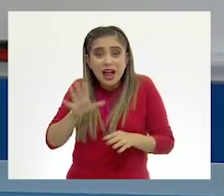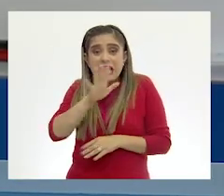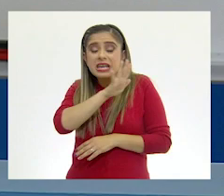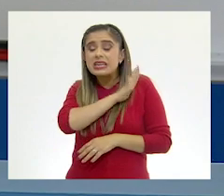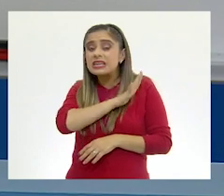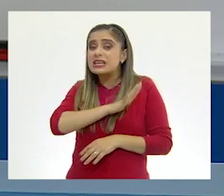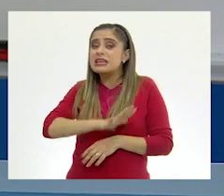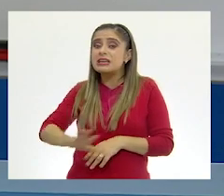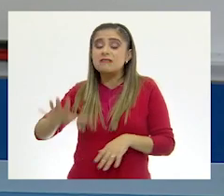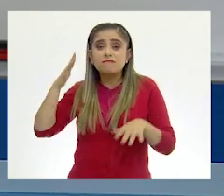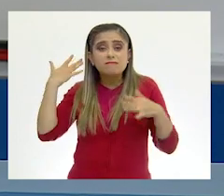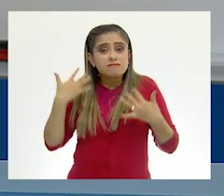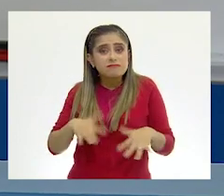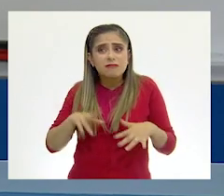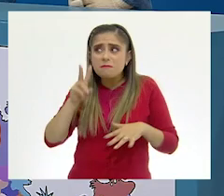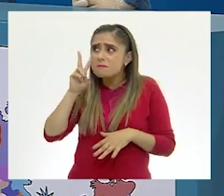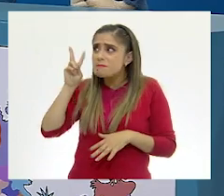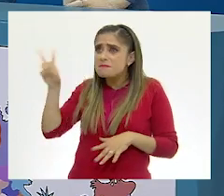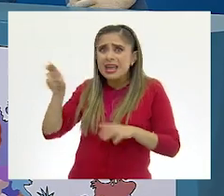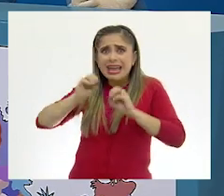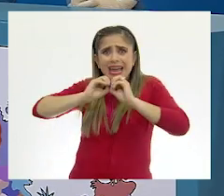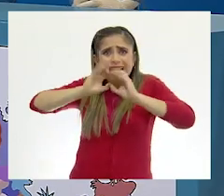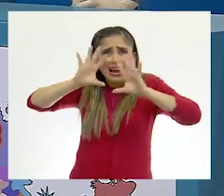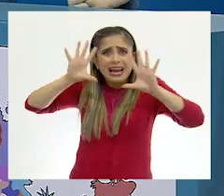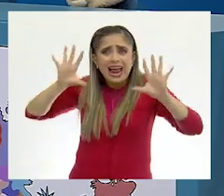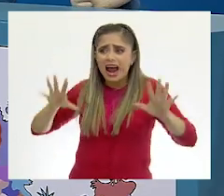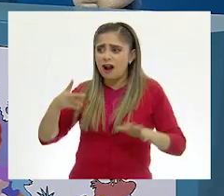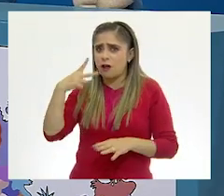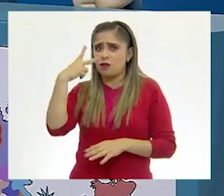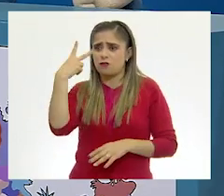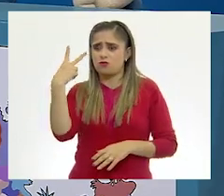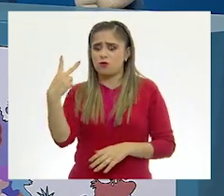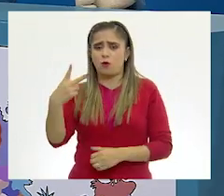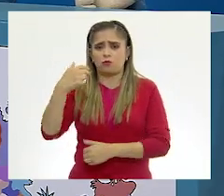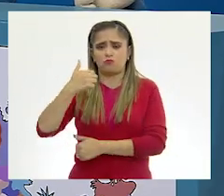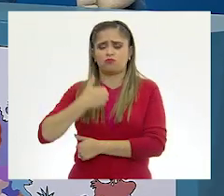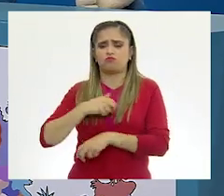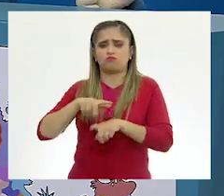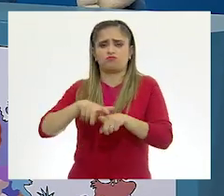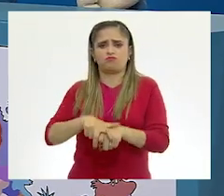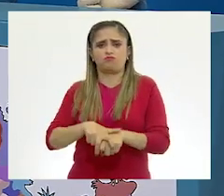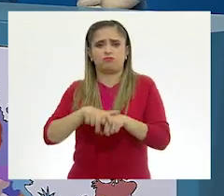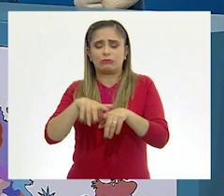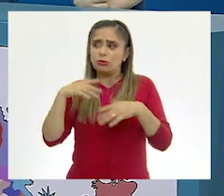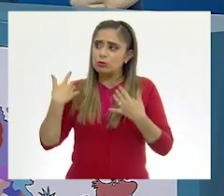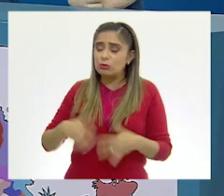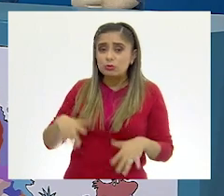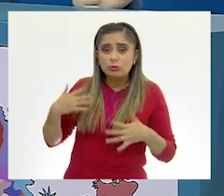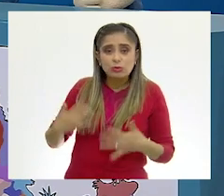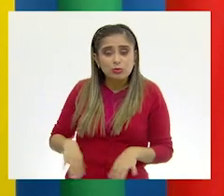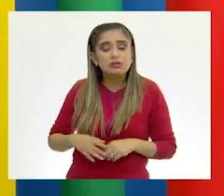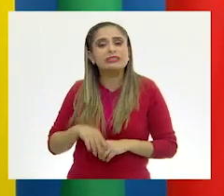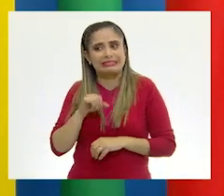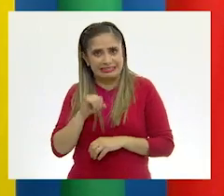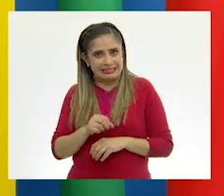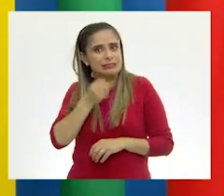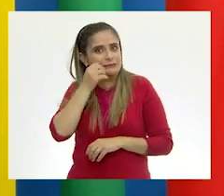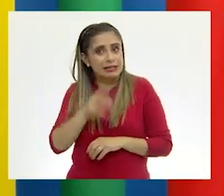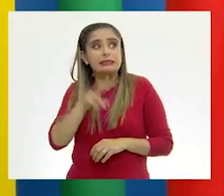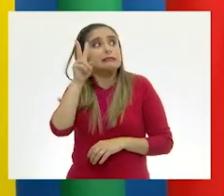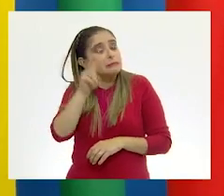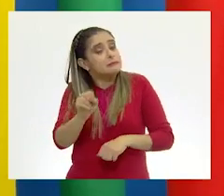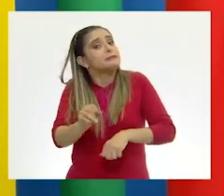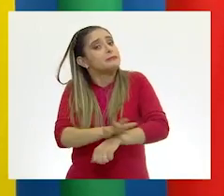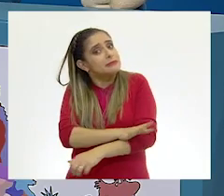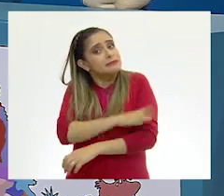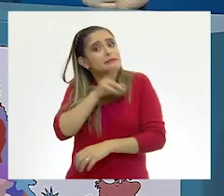emocionante, maestra. Se veían claritos los dos generales. Así es, qué padre video, ¿verdad? Sí. Muy